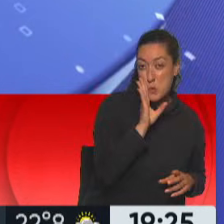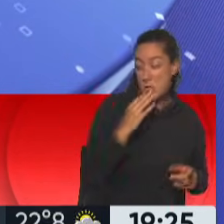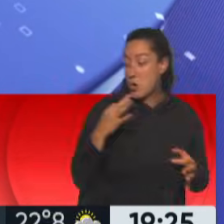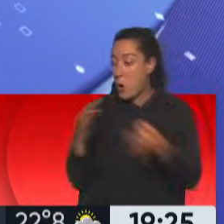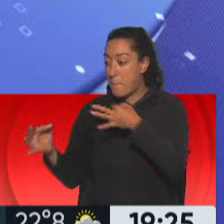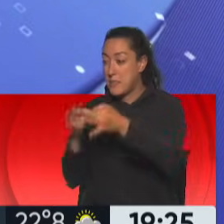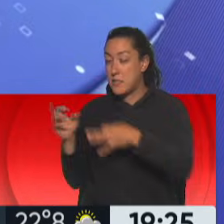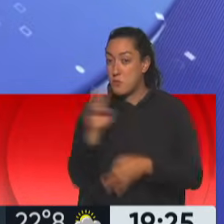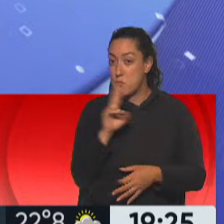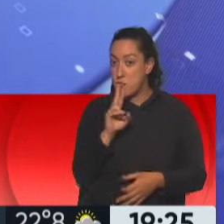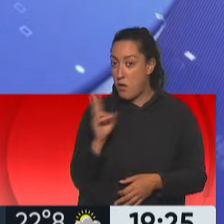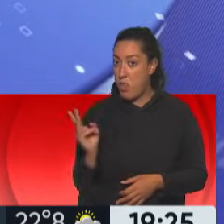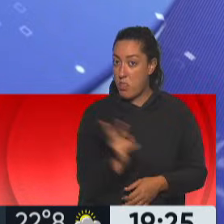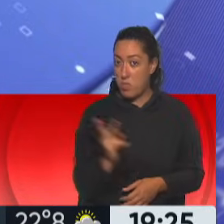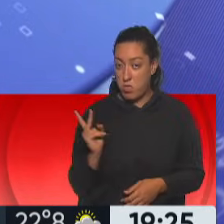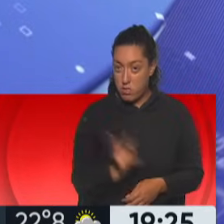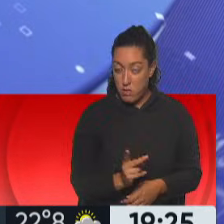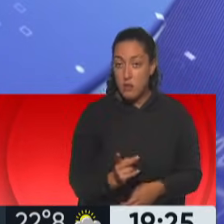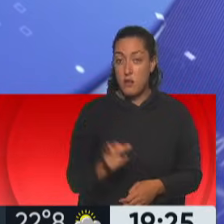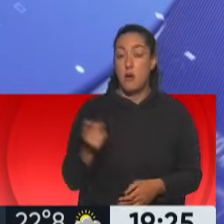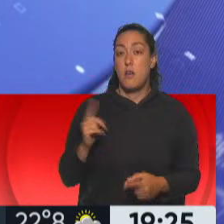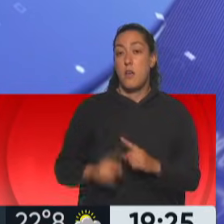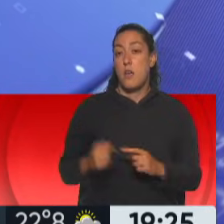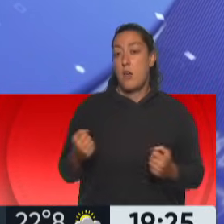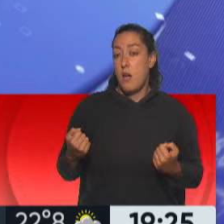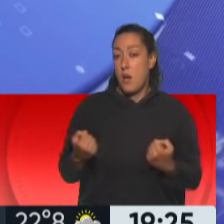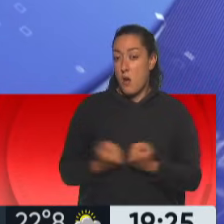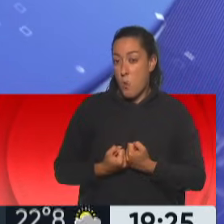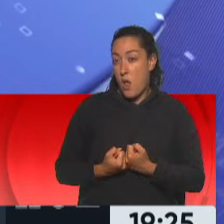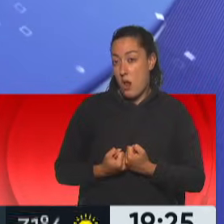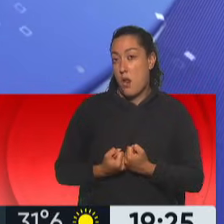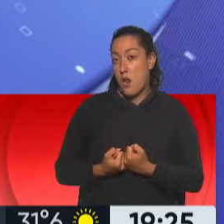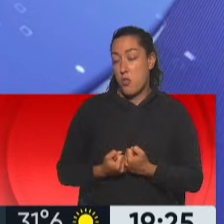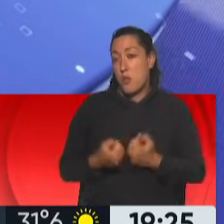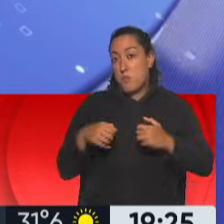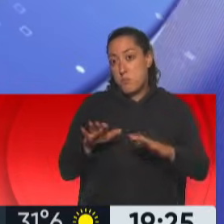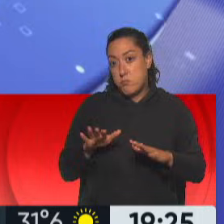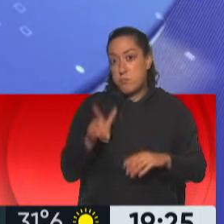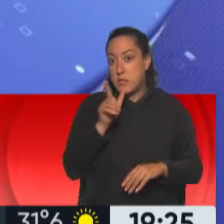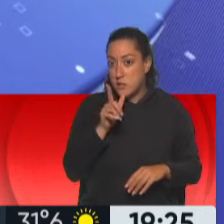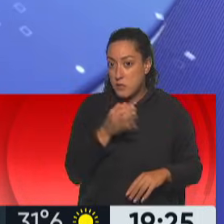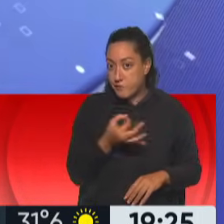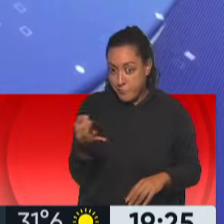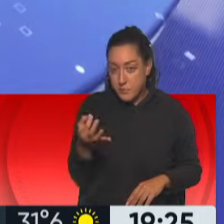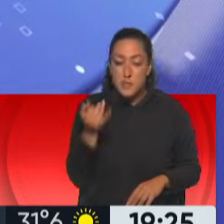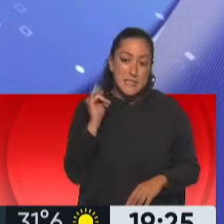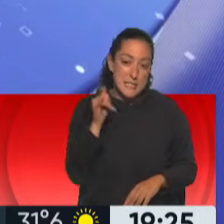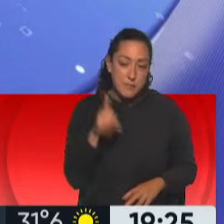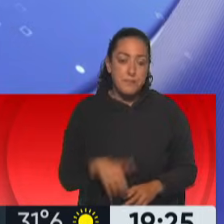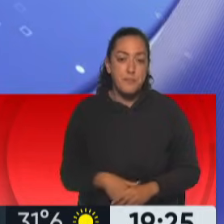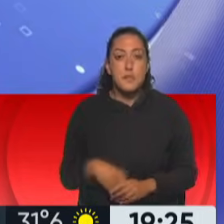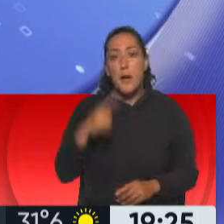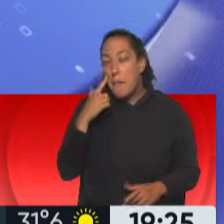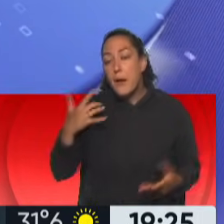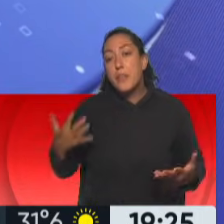esta imagen que estamos viendo es el acuerdo, Dani, no sé si coincidís, al que han llegado, chicas. Es muy posible. Vamos a verlo con el paso de los